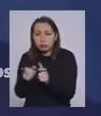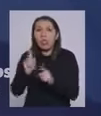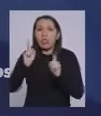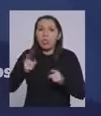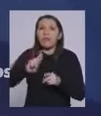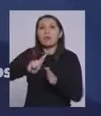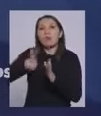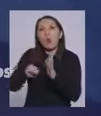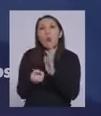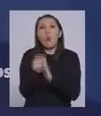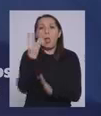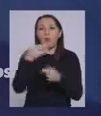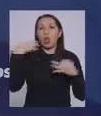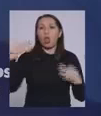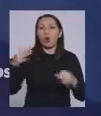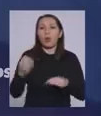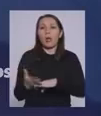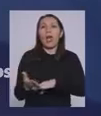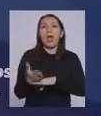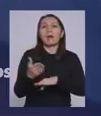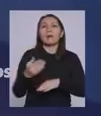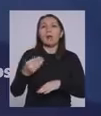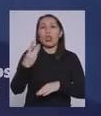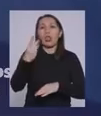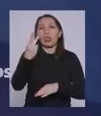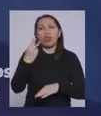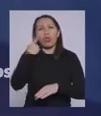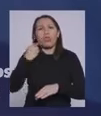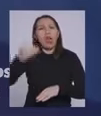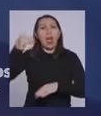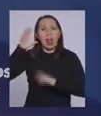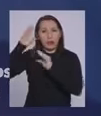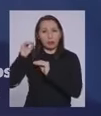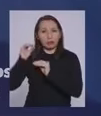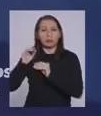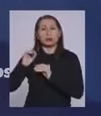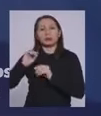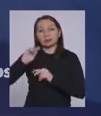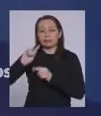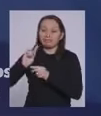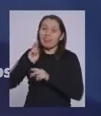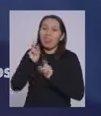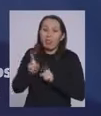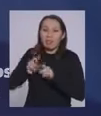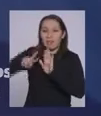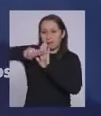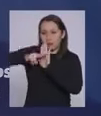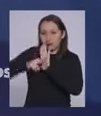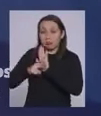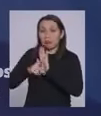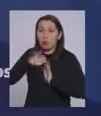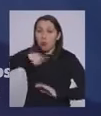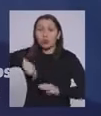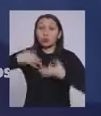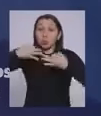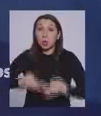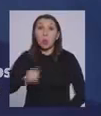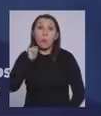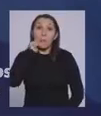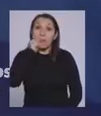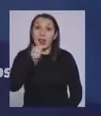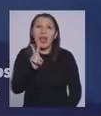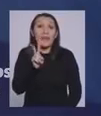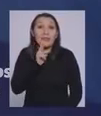un documento que se hizo antenoche y por lo tanto nosotros estamos seguros que mañana